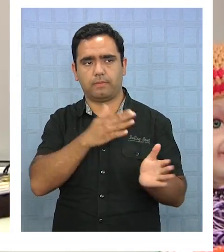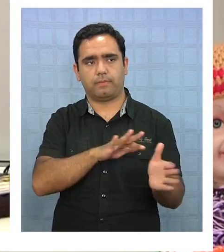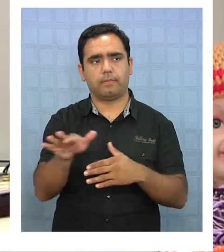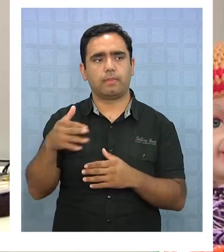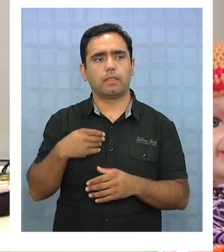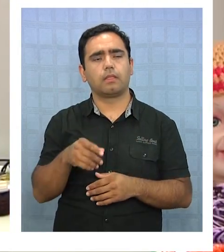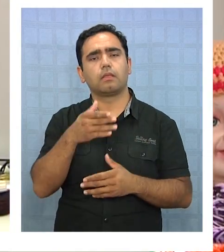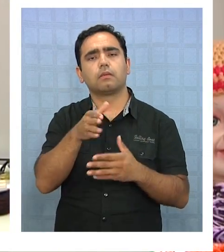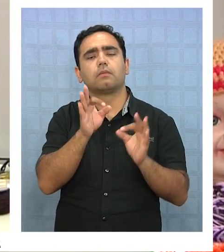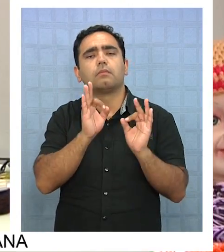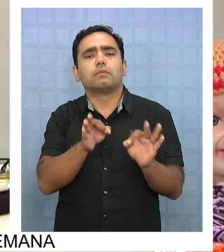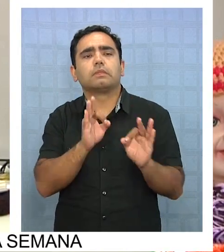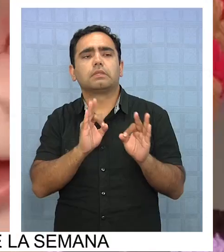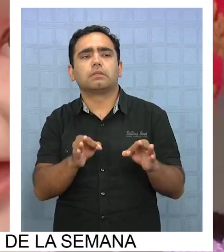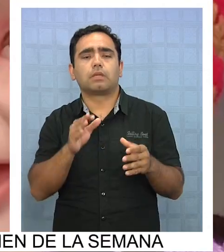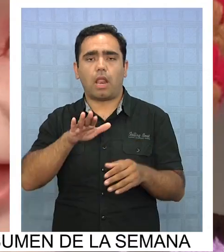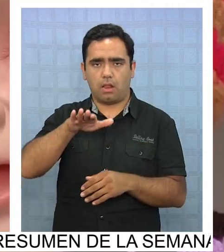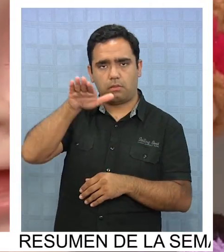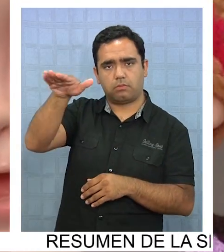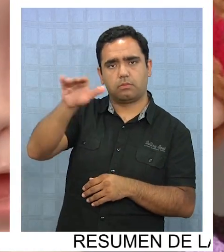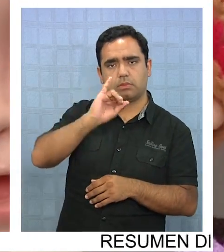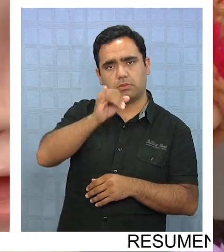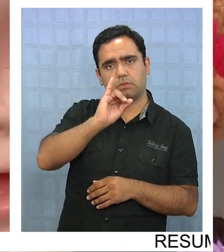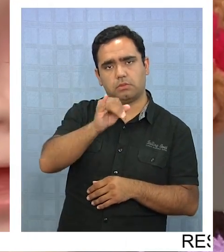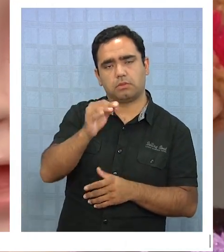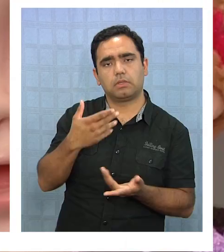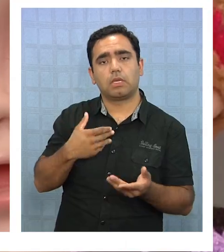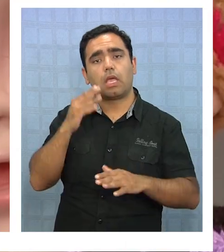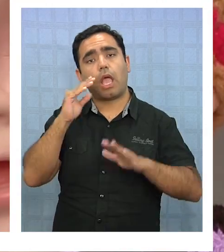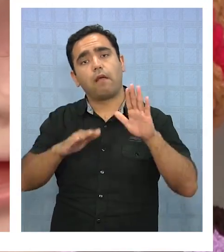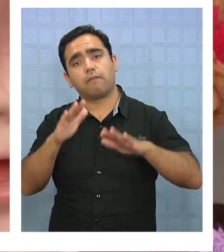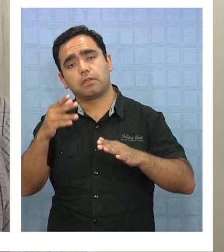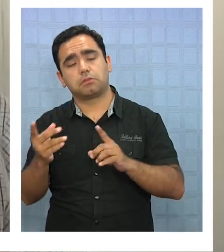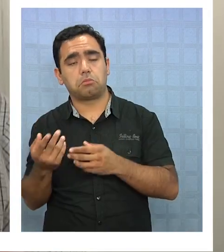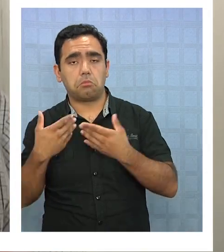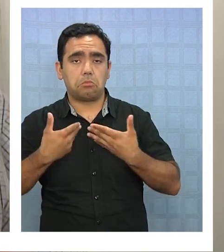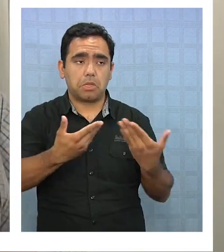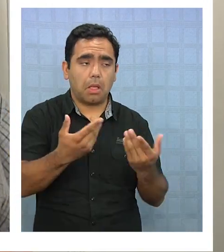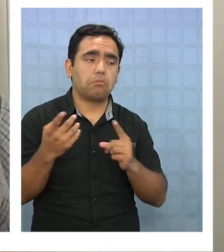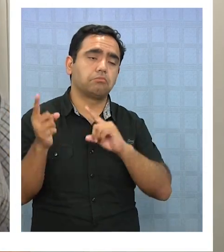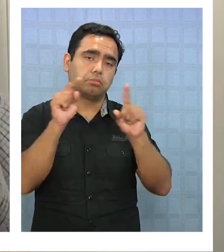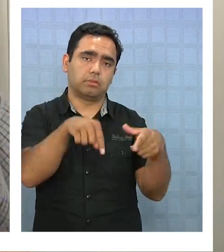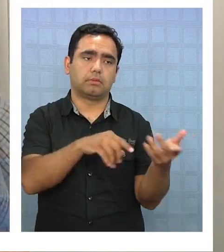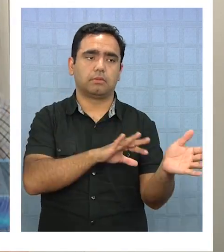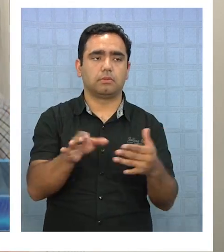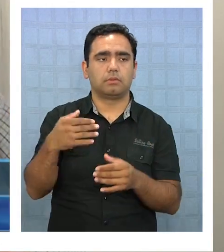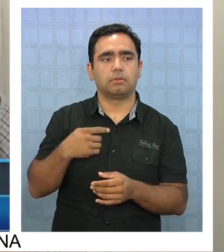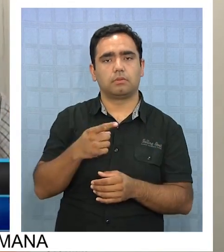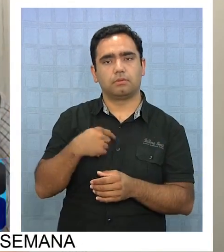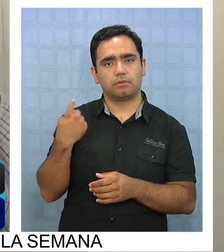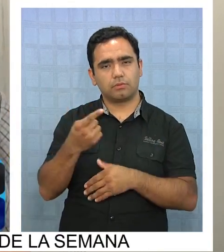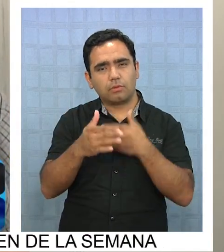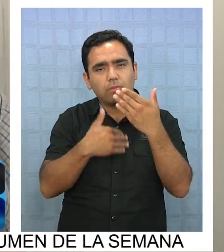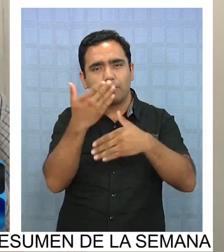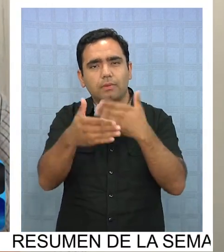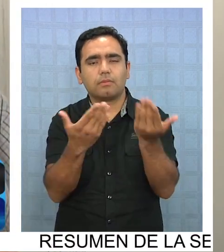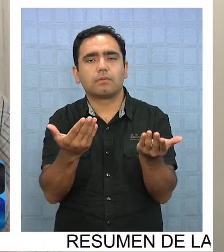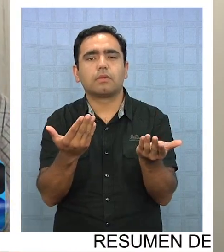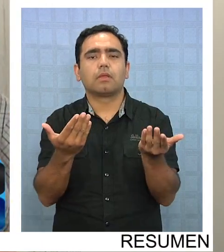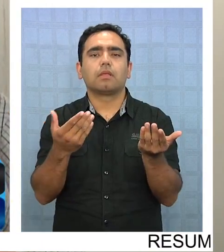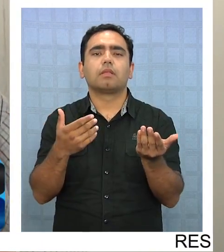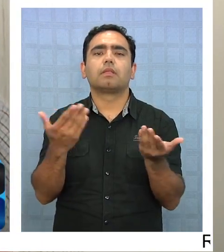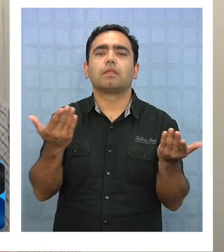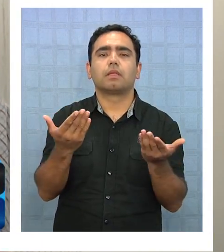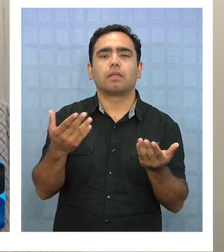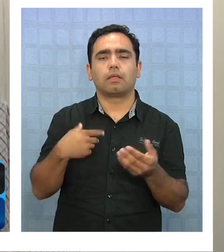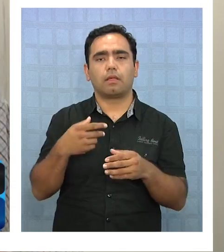en alto auspicio? Fundamentalmente en alto auspicio y hay eventos cuando nos invitan a participar en esto. Nuestro emprendimiento es importar, traer